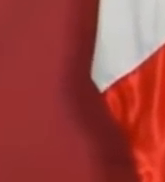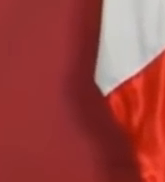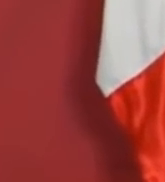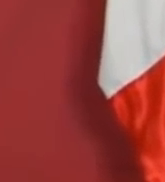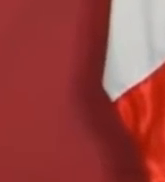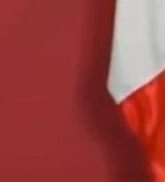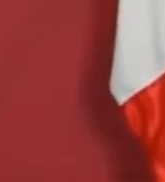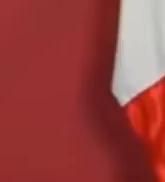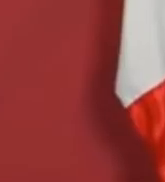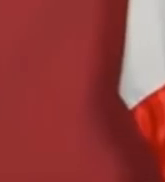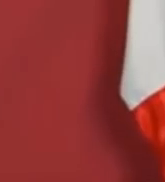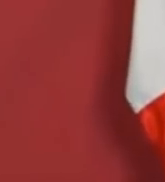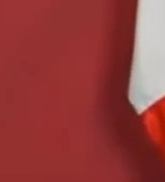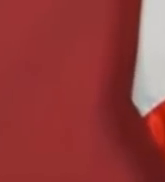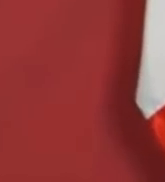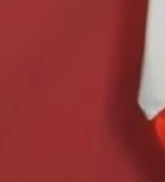pero es